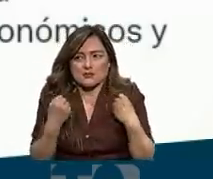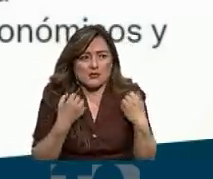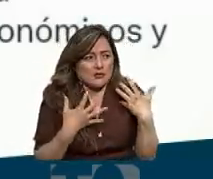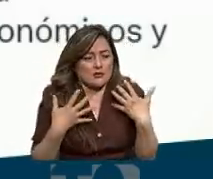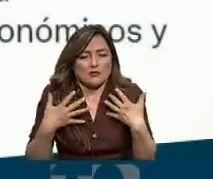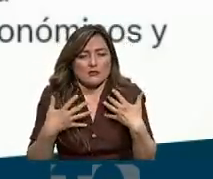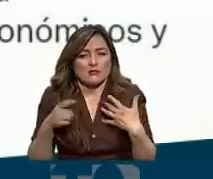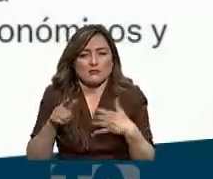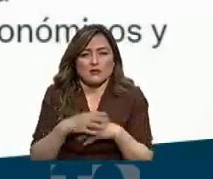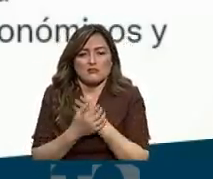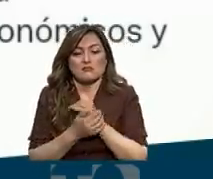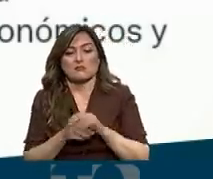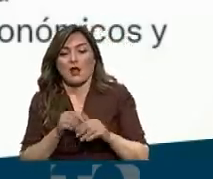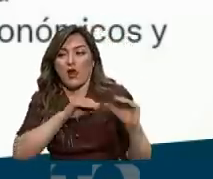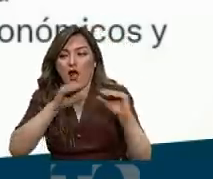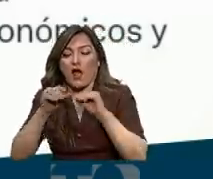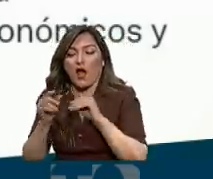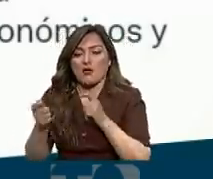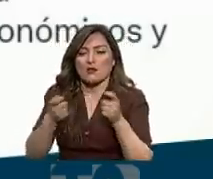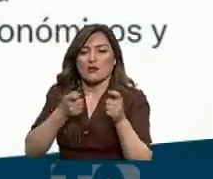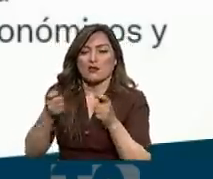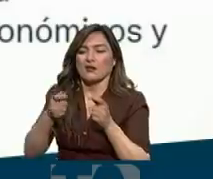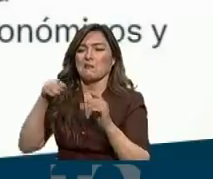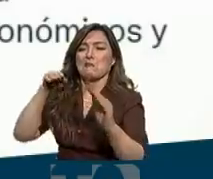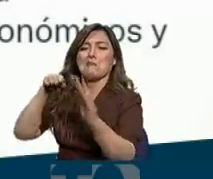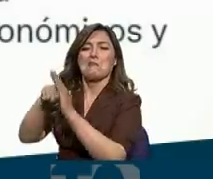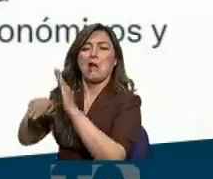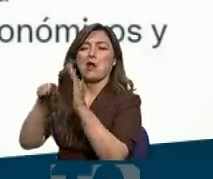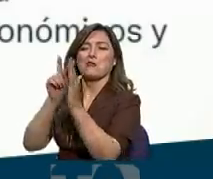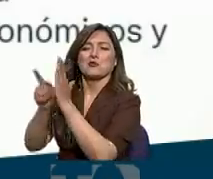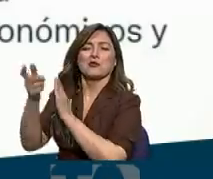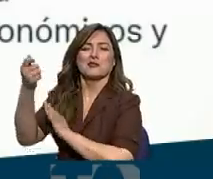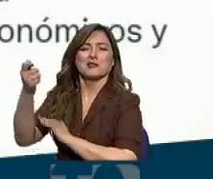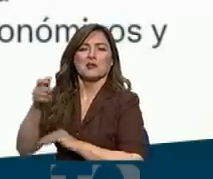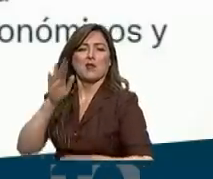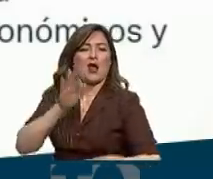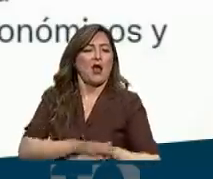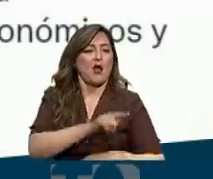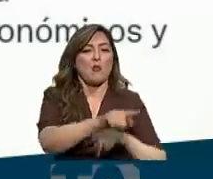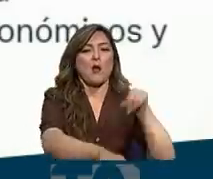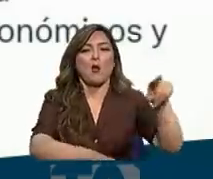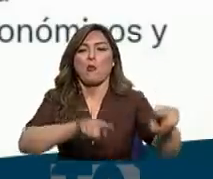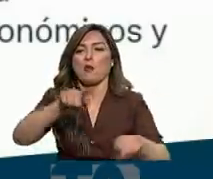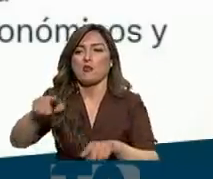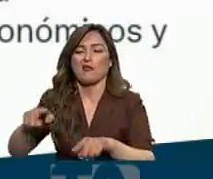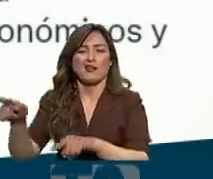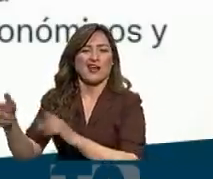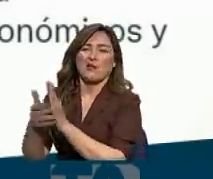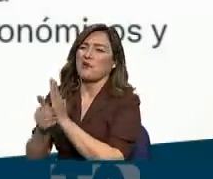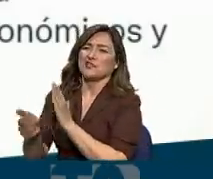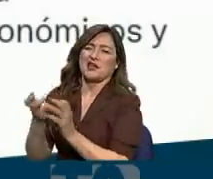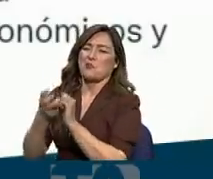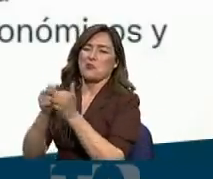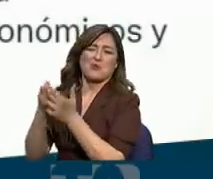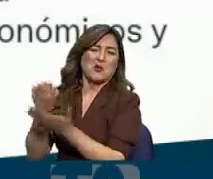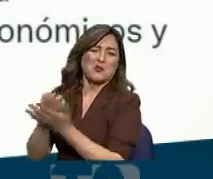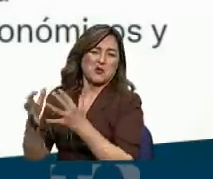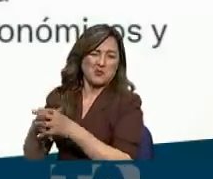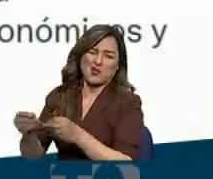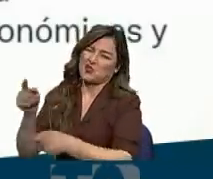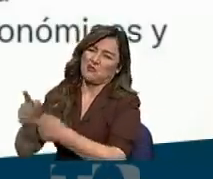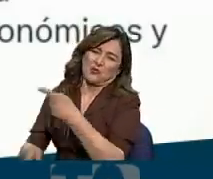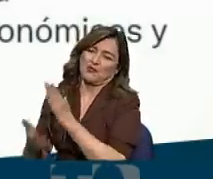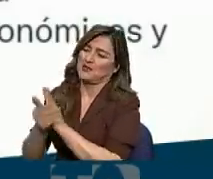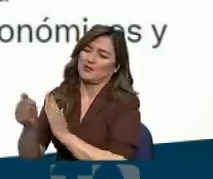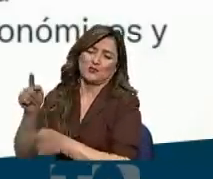desde la especulación. Desvía los Pandora Papers buscando culpables por su incapacidad para resolver los problemas económicos y llama